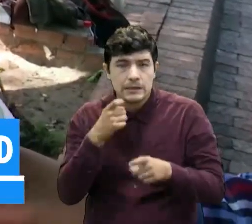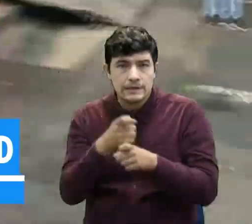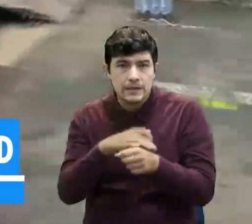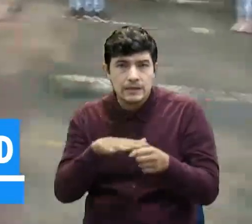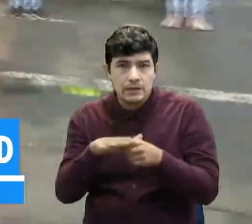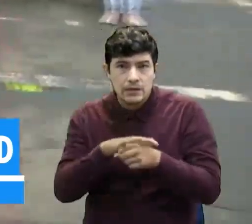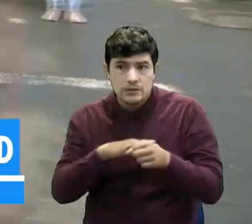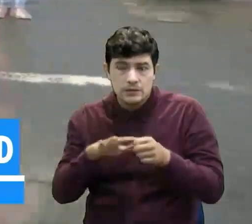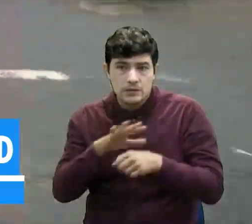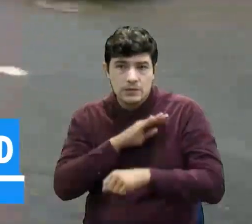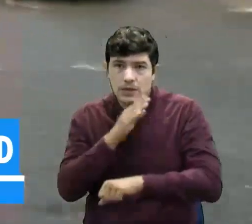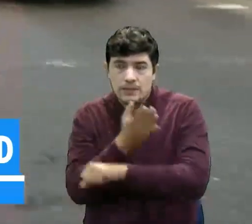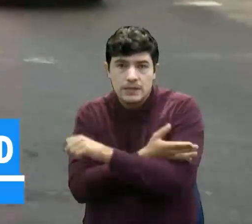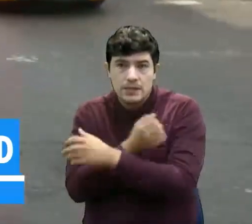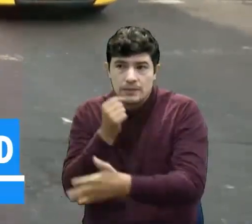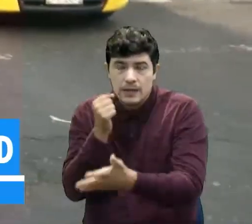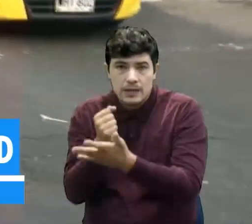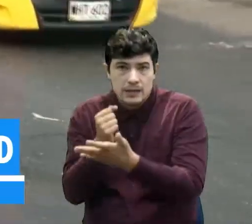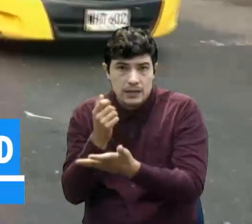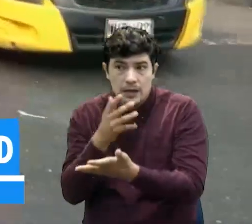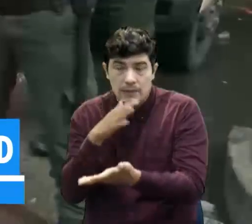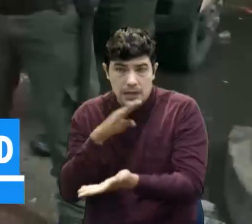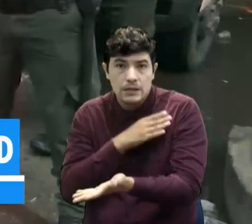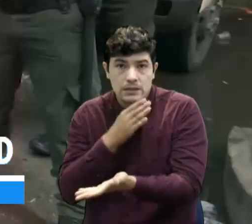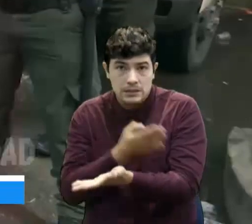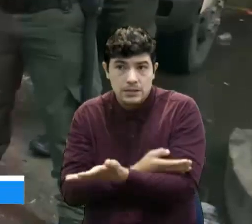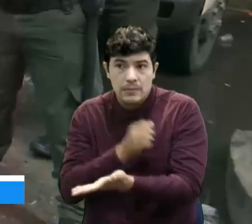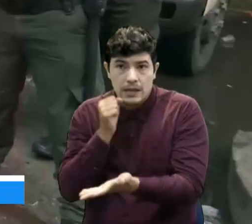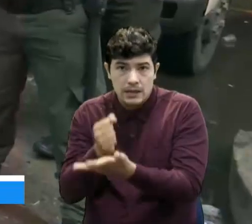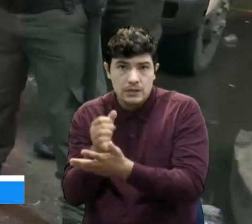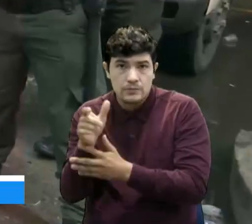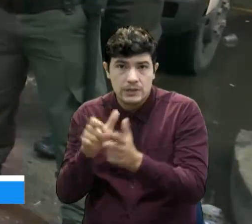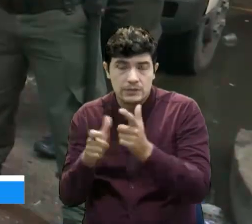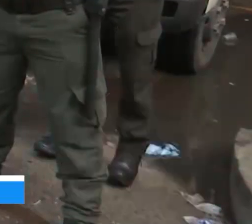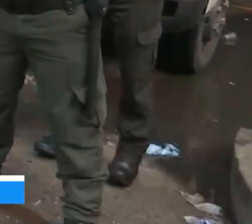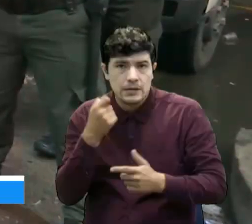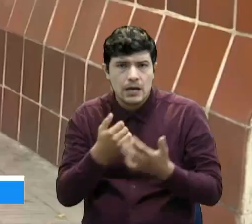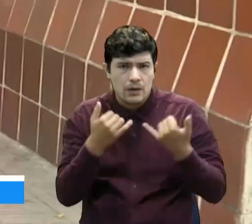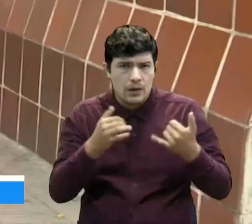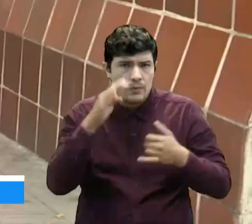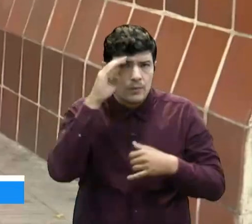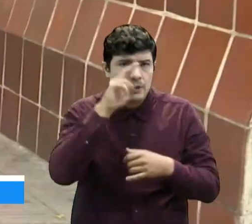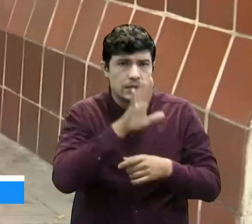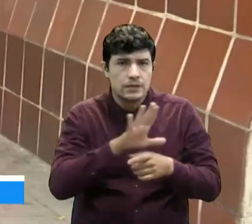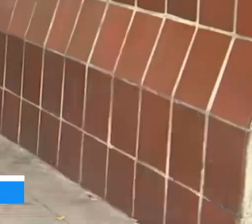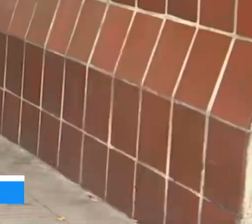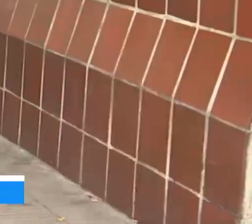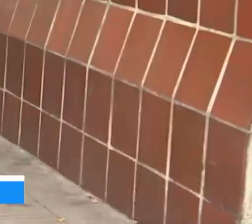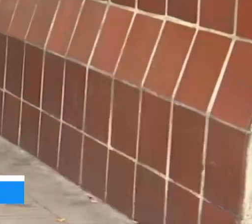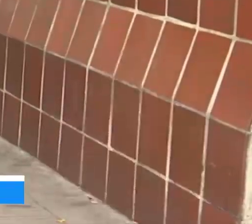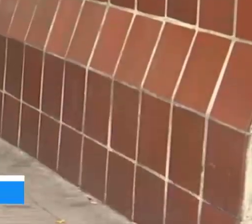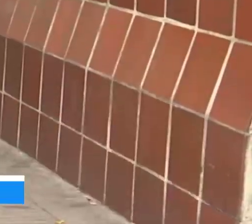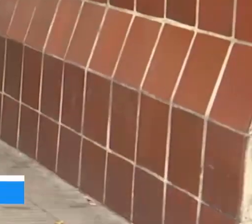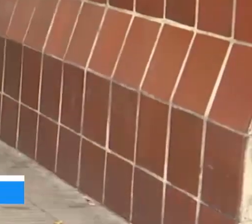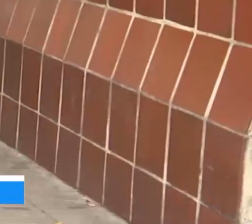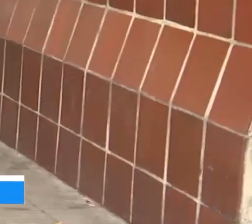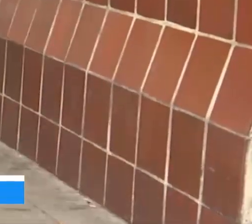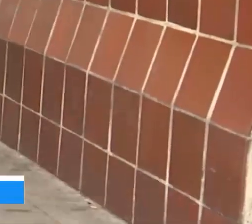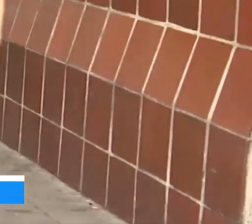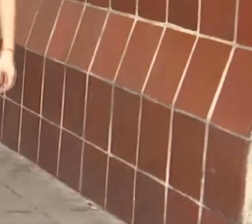han matado. Por ahora la administración municipal anunció el plan Navidad para fin de año con despliegue de vigilancia en el centro de la ciudad.